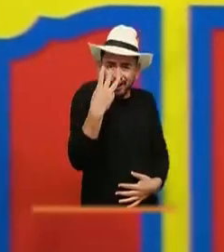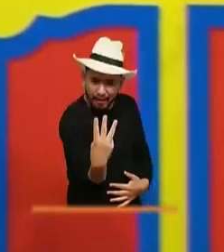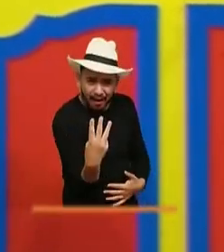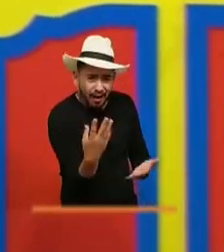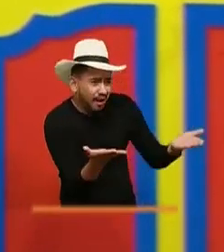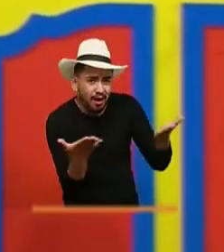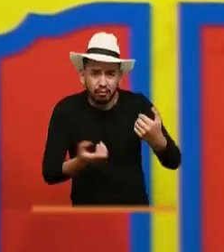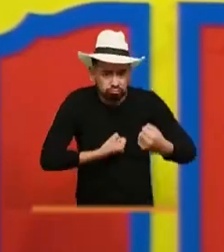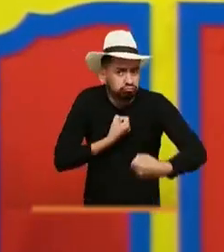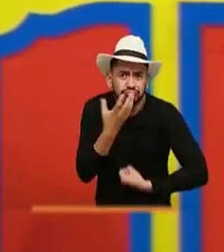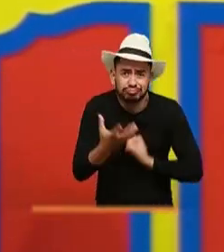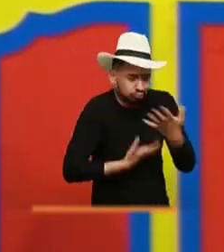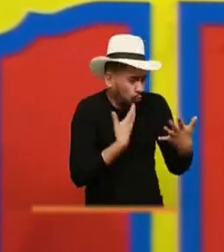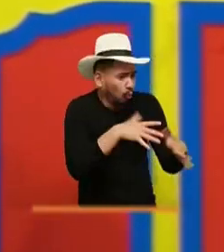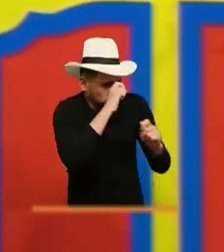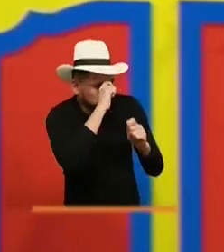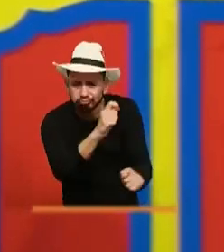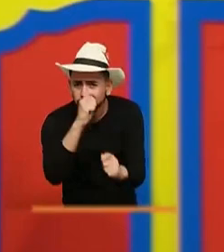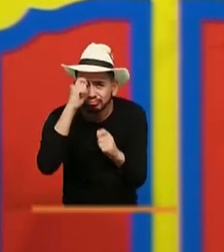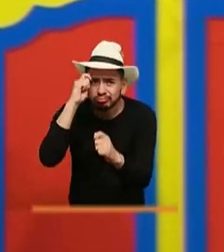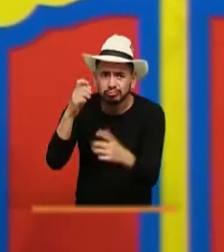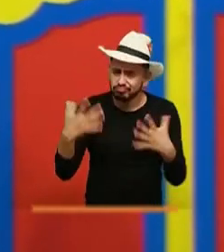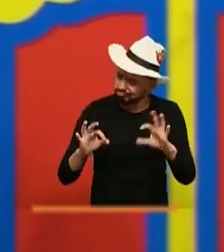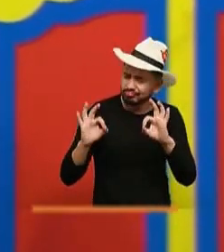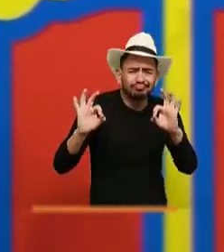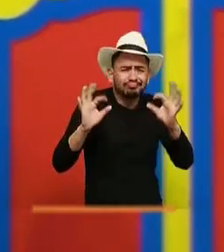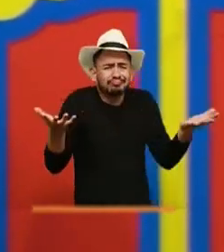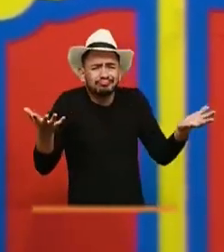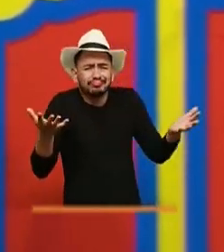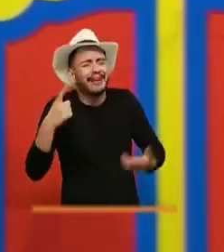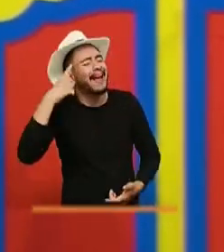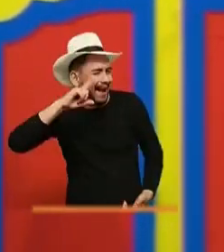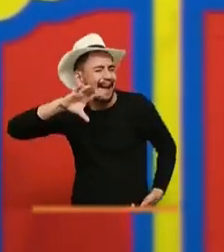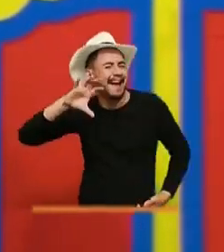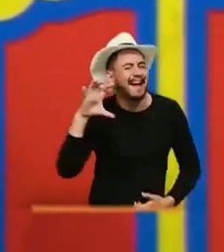presentación, porque tenemos en qué llevarnos la